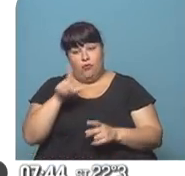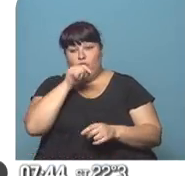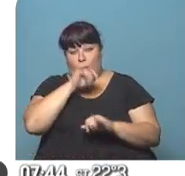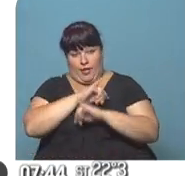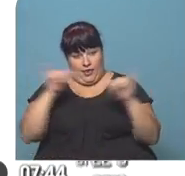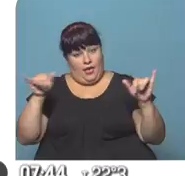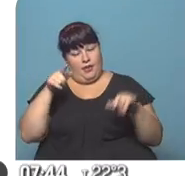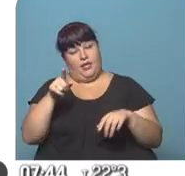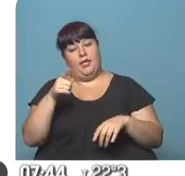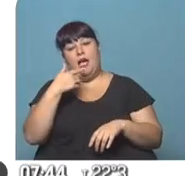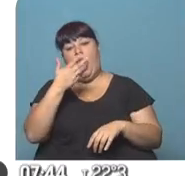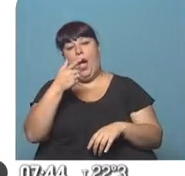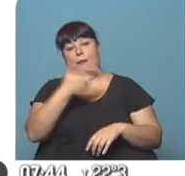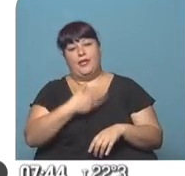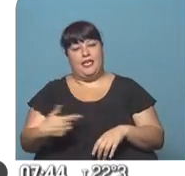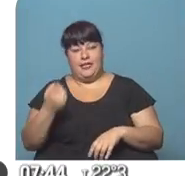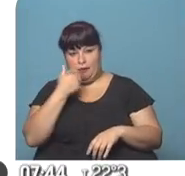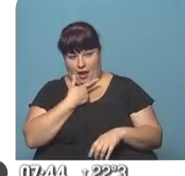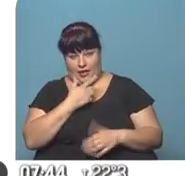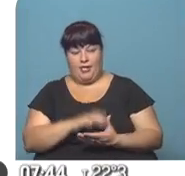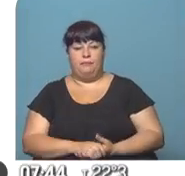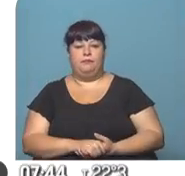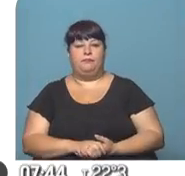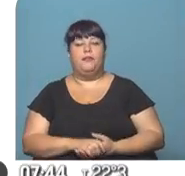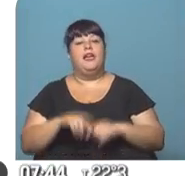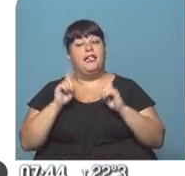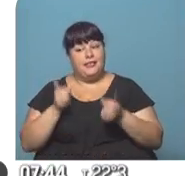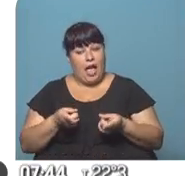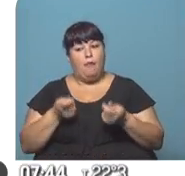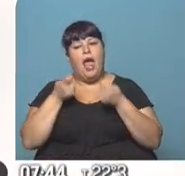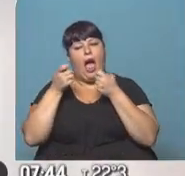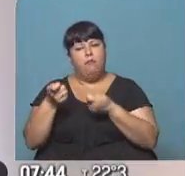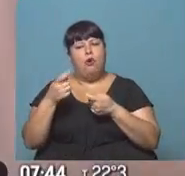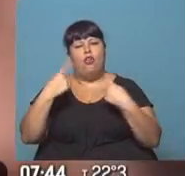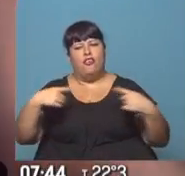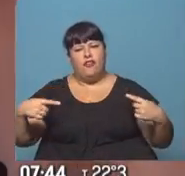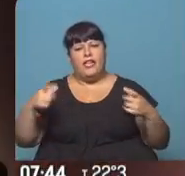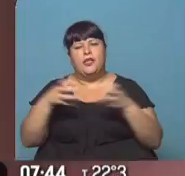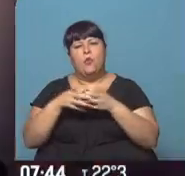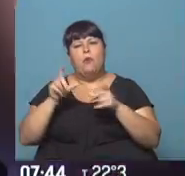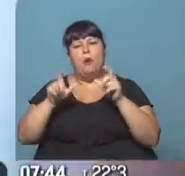Twitter, la palabra del presidente Mauricio Macri. También se solidarizaron varios